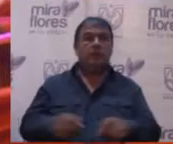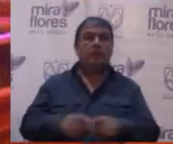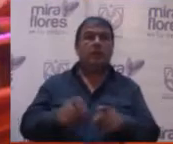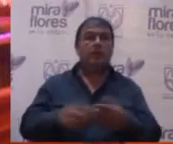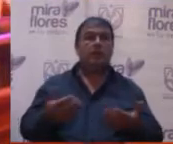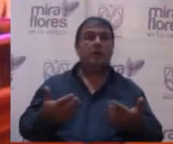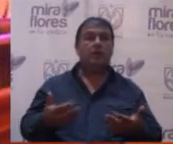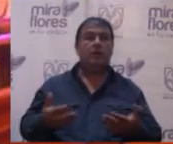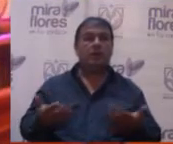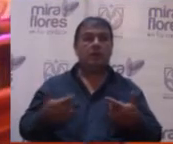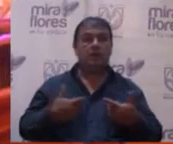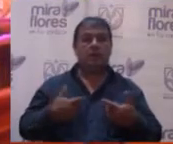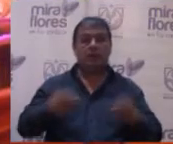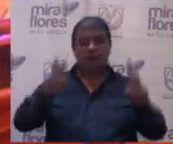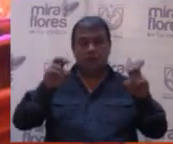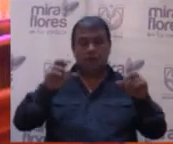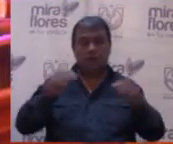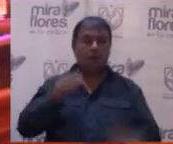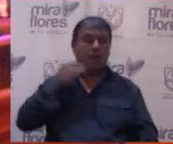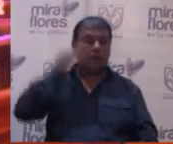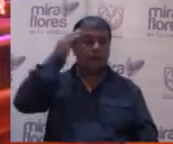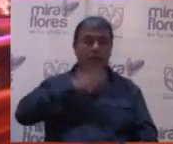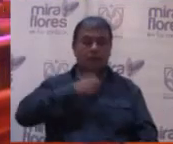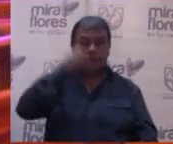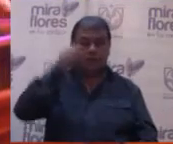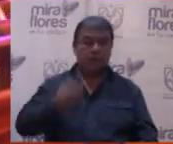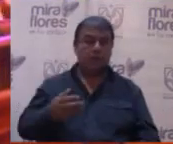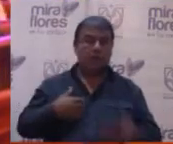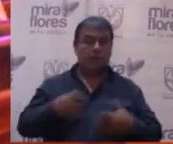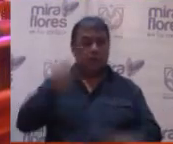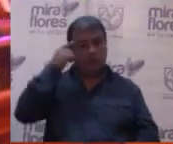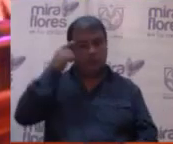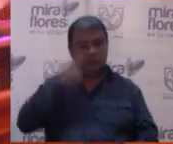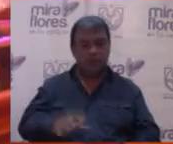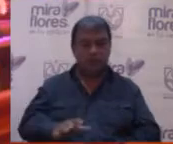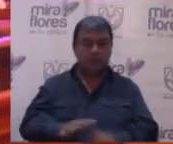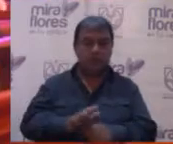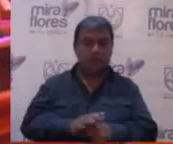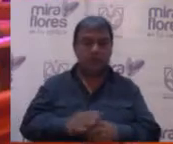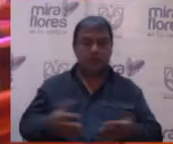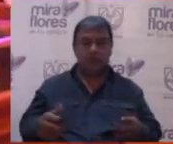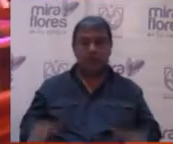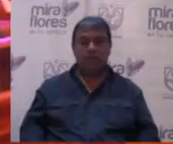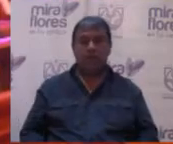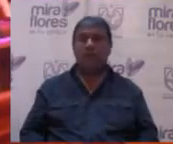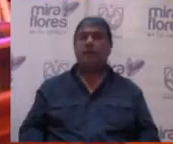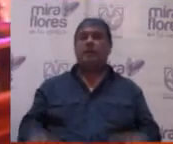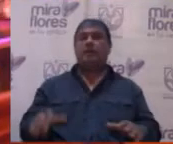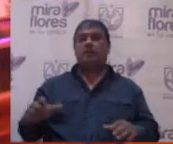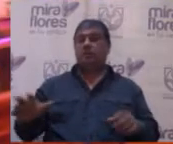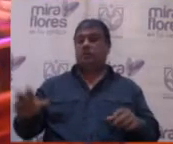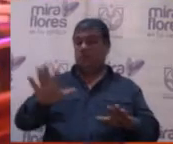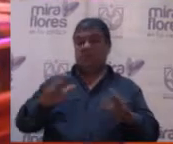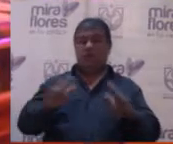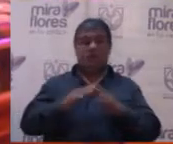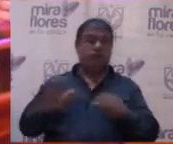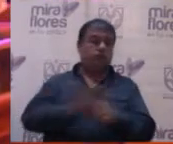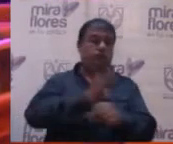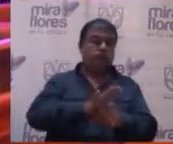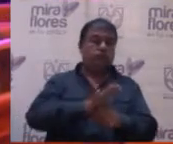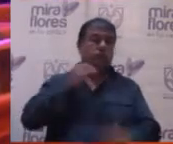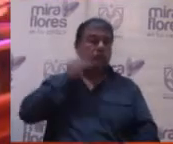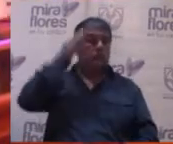prioridades, pero en el tema de la casa del adulto mayor, creemos que está satisfecha esa necesidad por ahora con esas 5 casas, sobre todo que